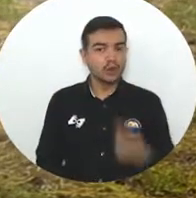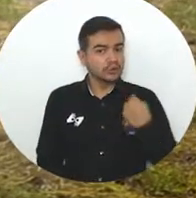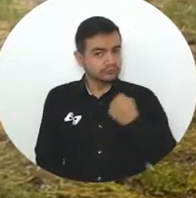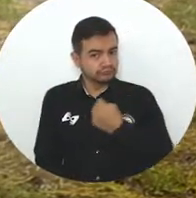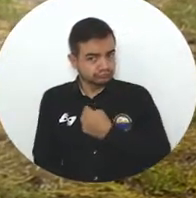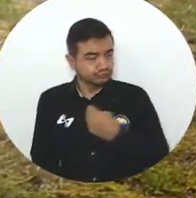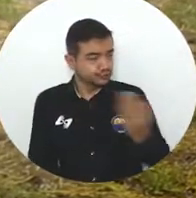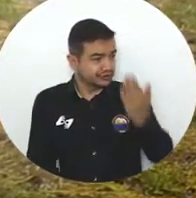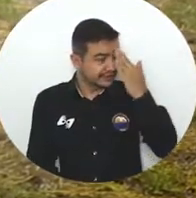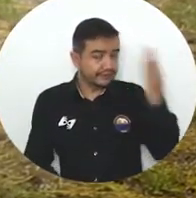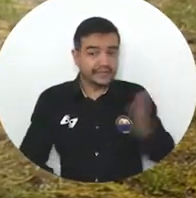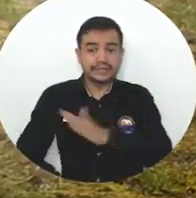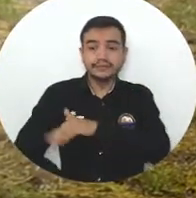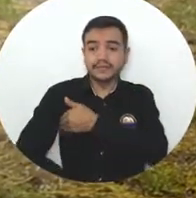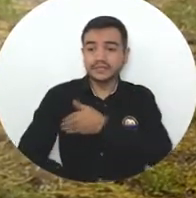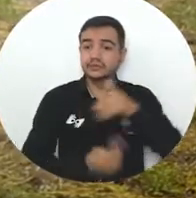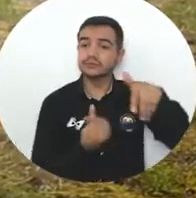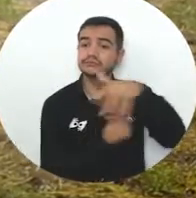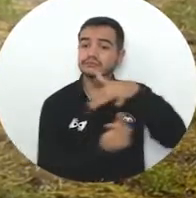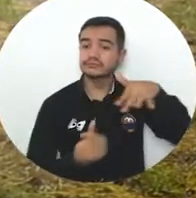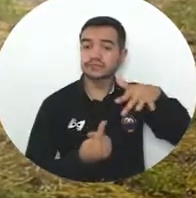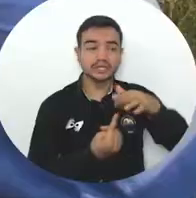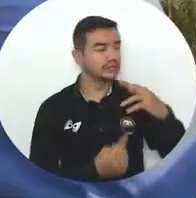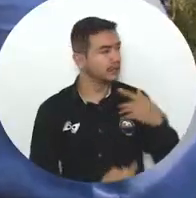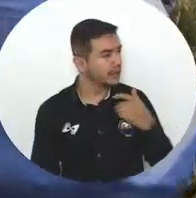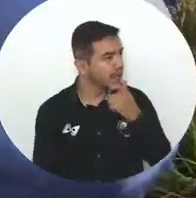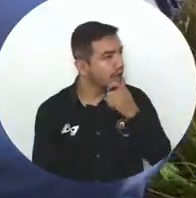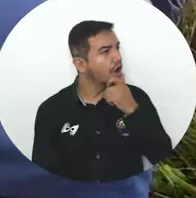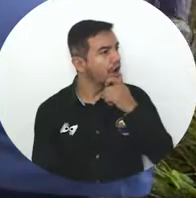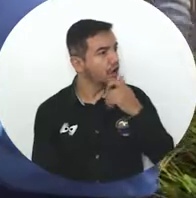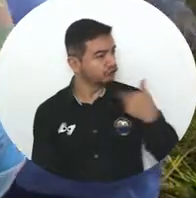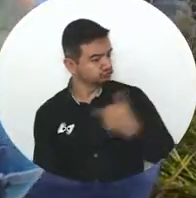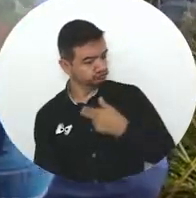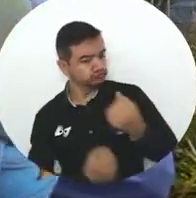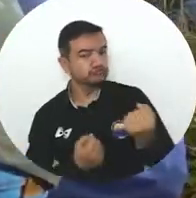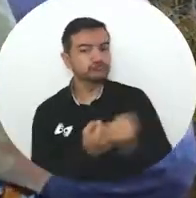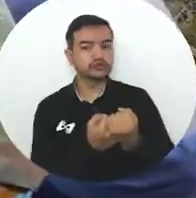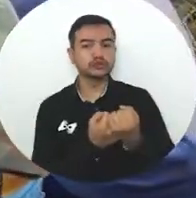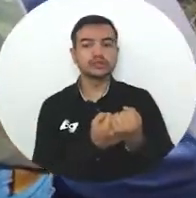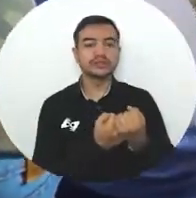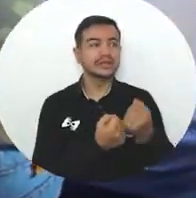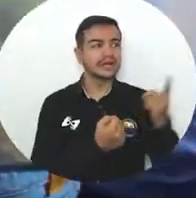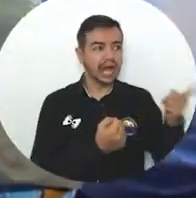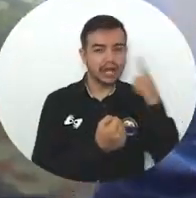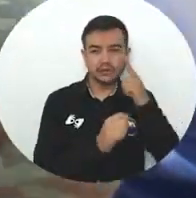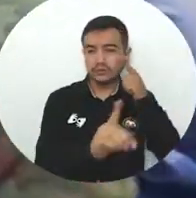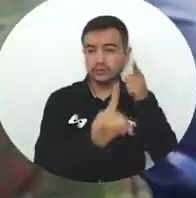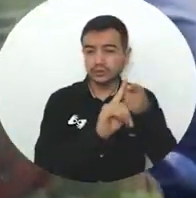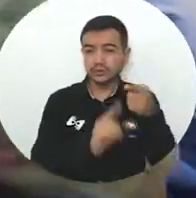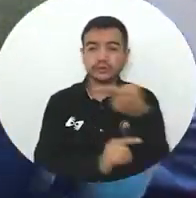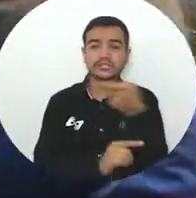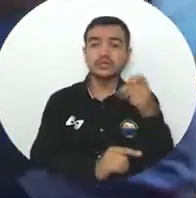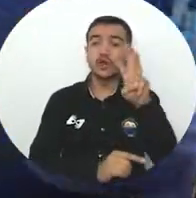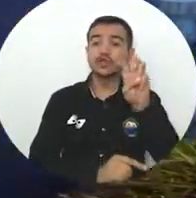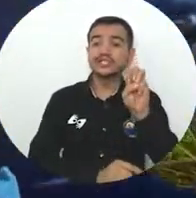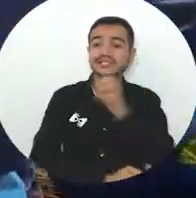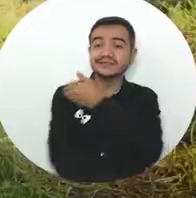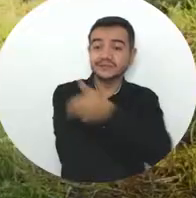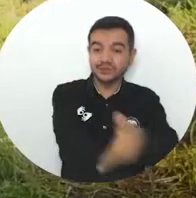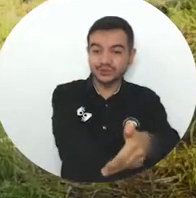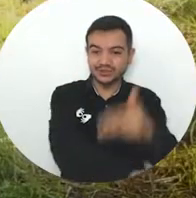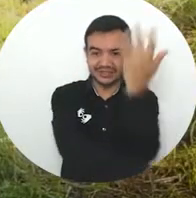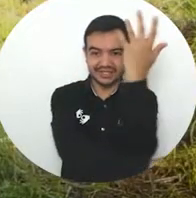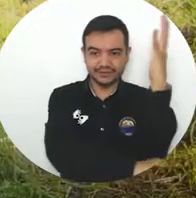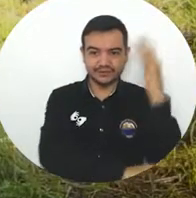Ministerio de Ambiente y Desarrollo Sostenible ha establecido para nuestro país de 180 millones de árboles en todo el territorio nacional.